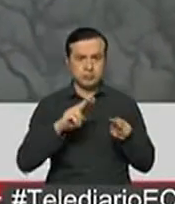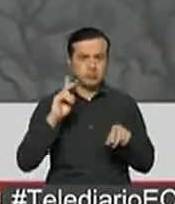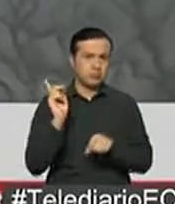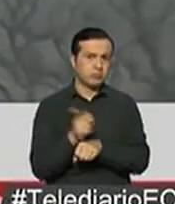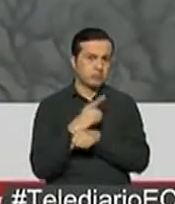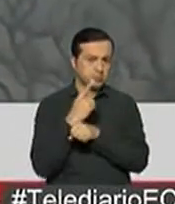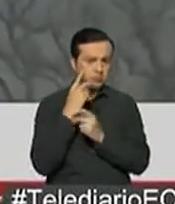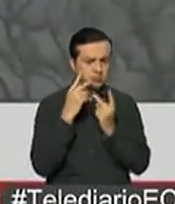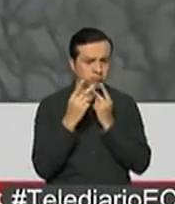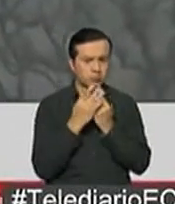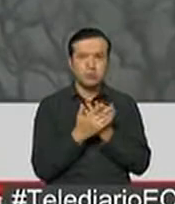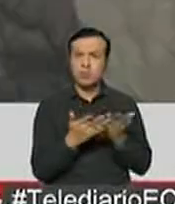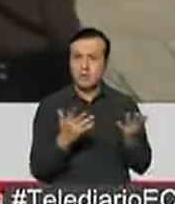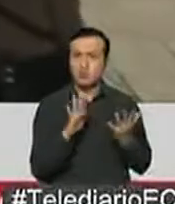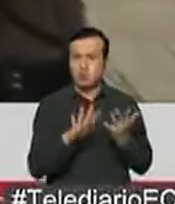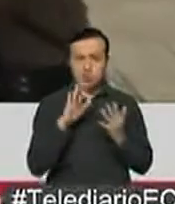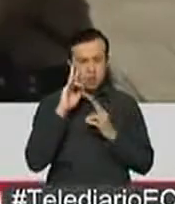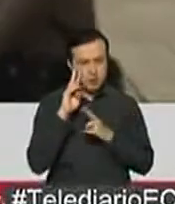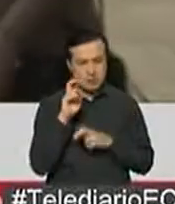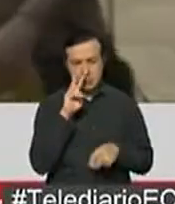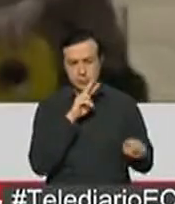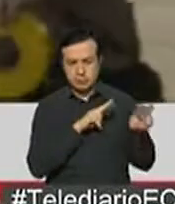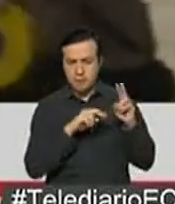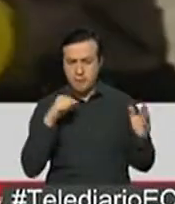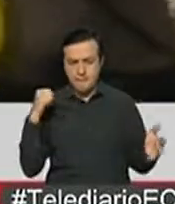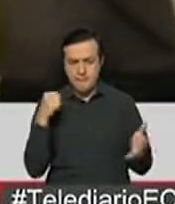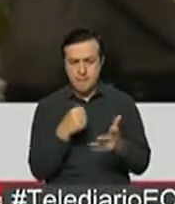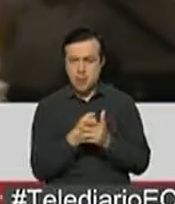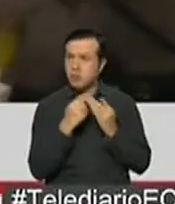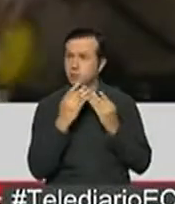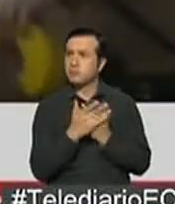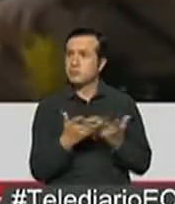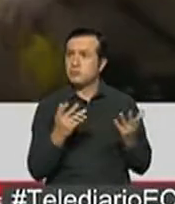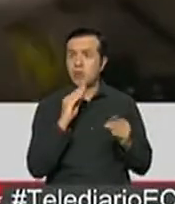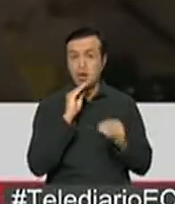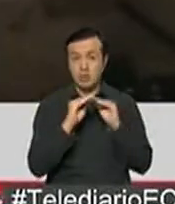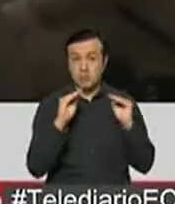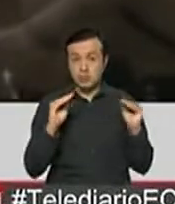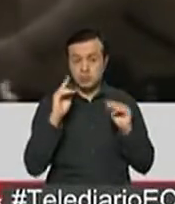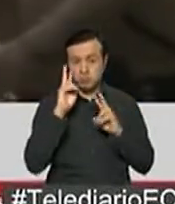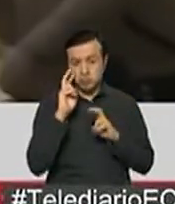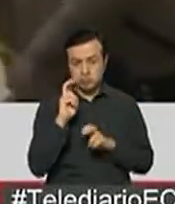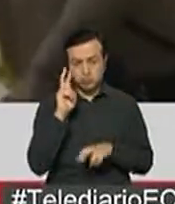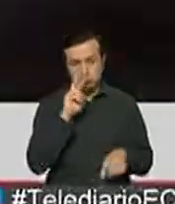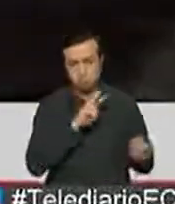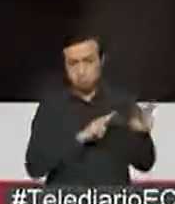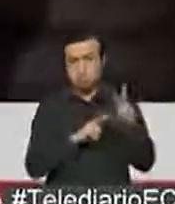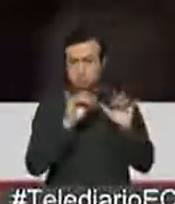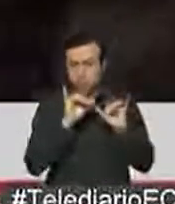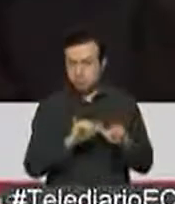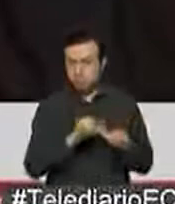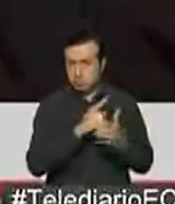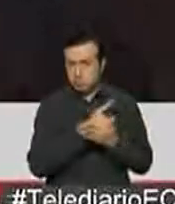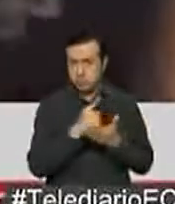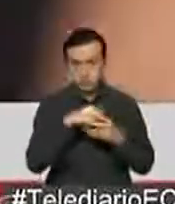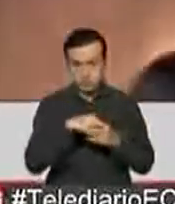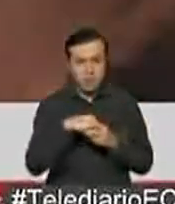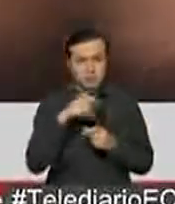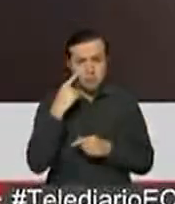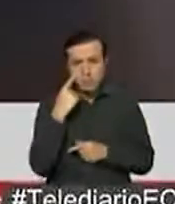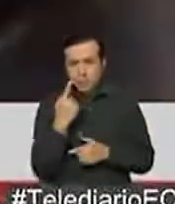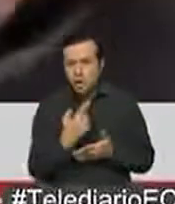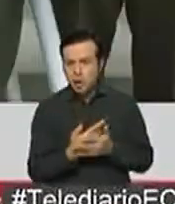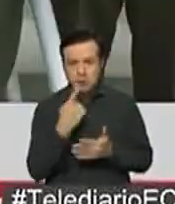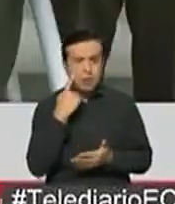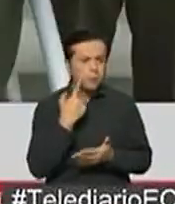quien se dedica a la investigación de accidentes de aviación civil dijo que los investigadores permanecerán el resto de la semana recolectando